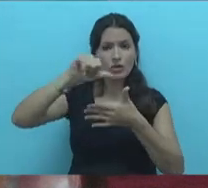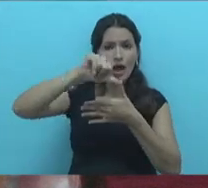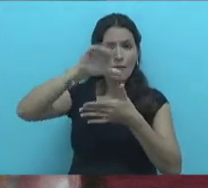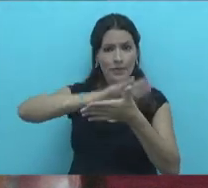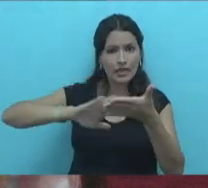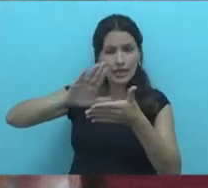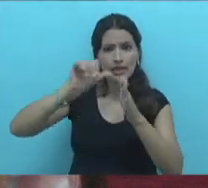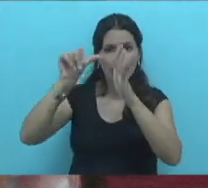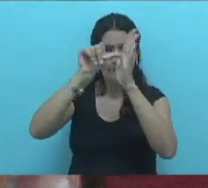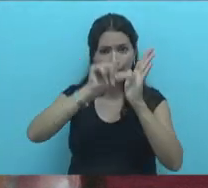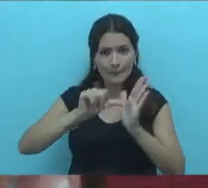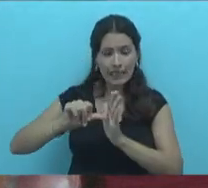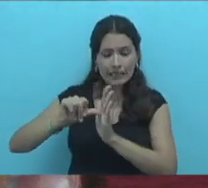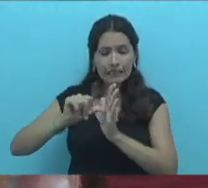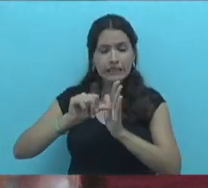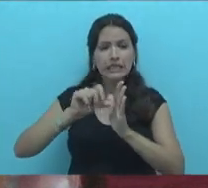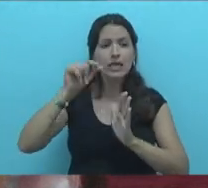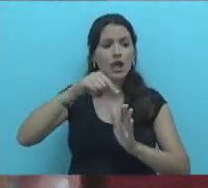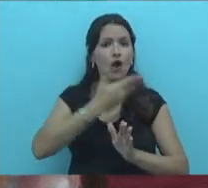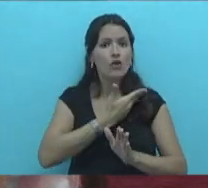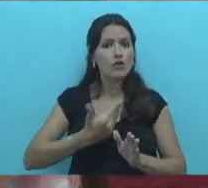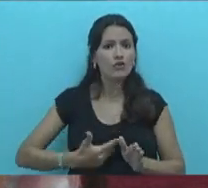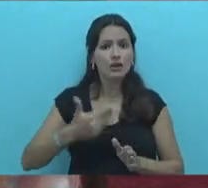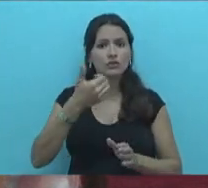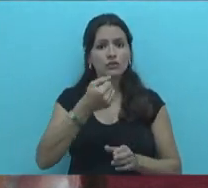América Latina está perdiendo